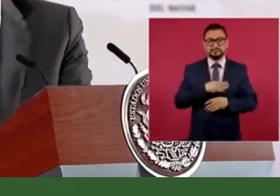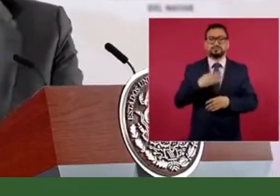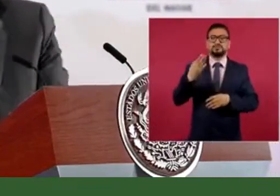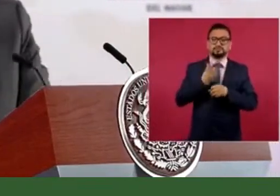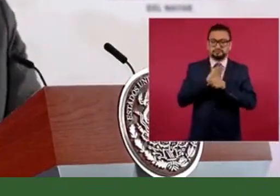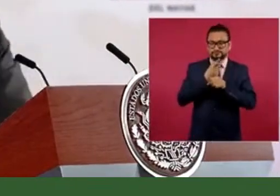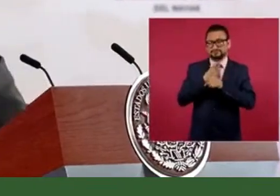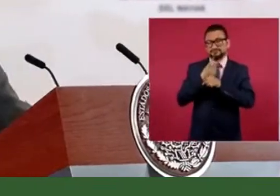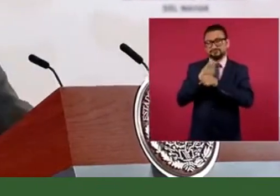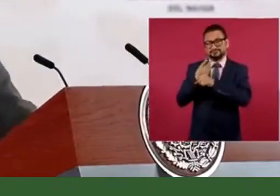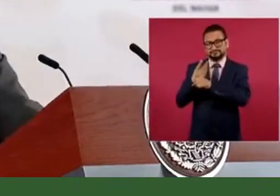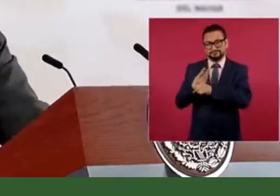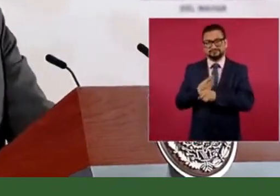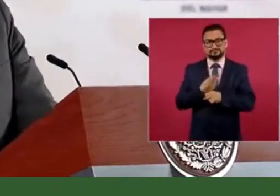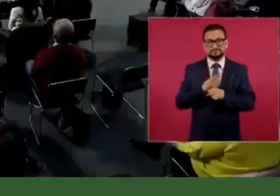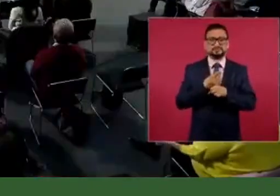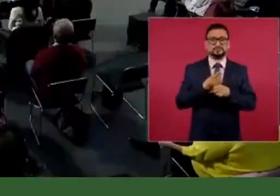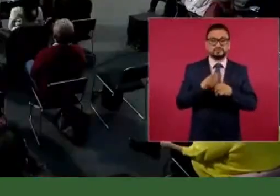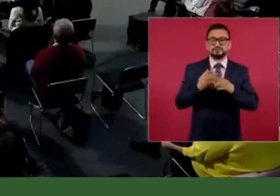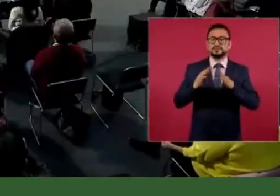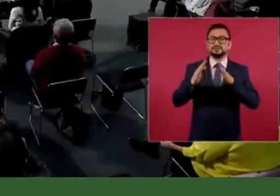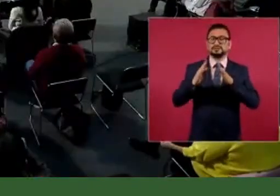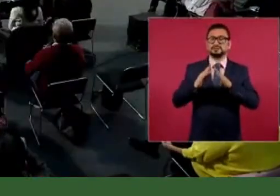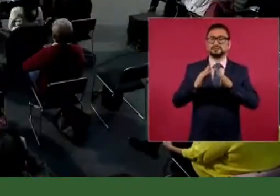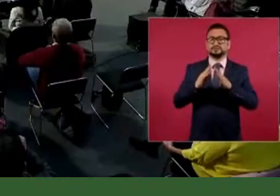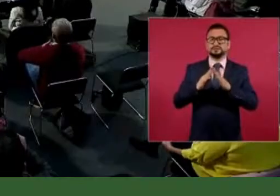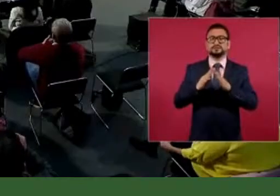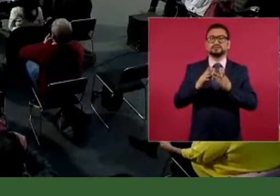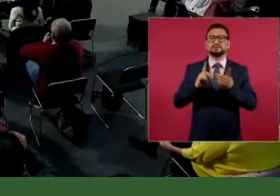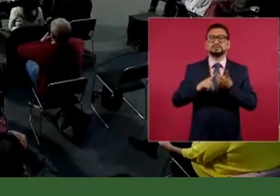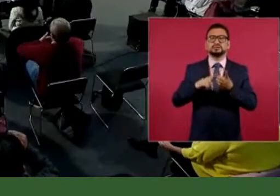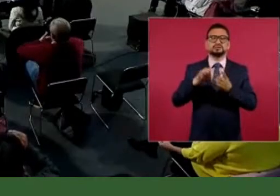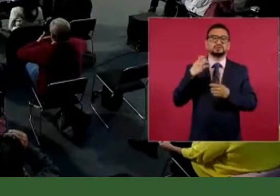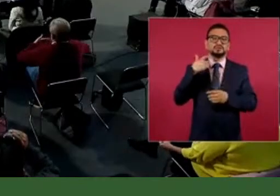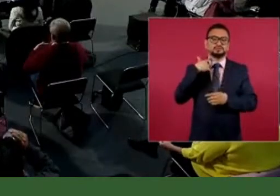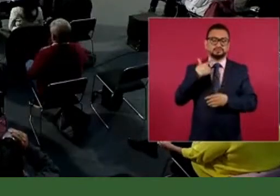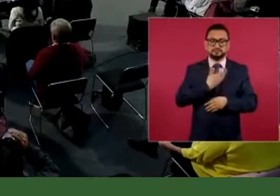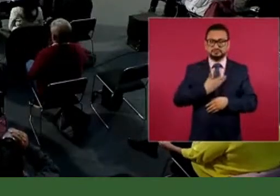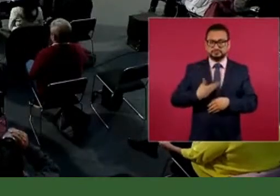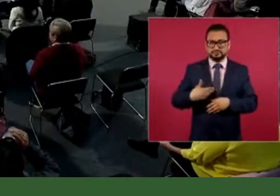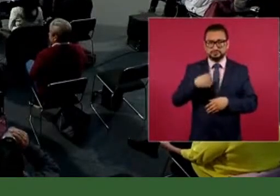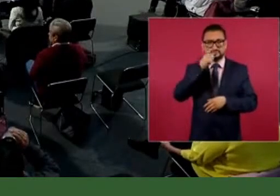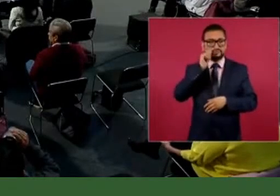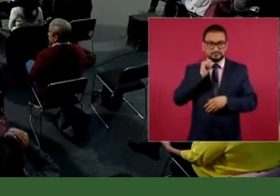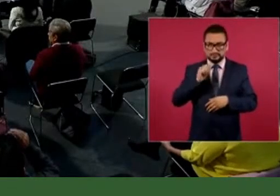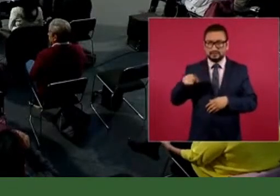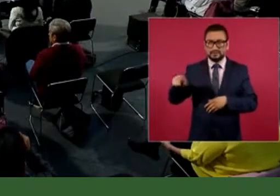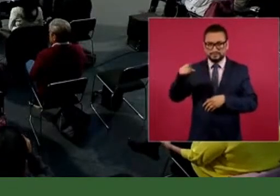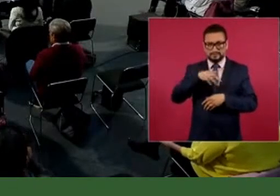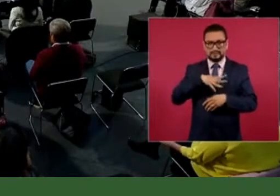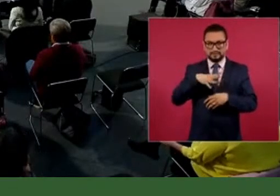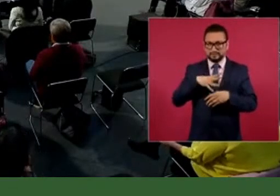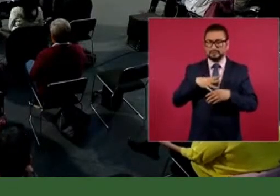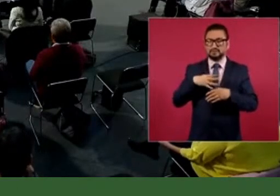rehabilitación de la casa donde vivió el presidente Juárez. Se